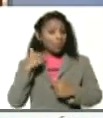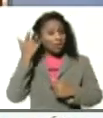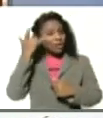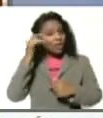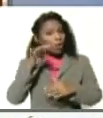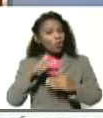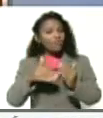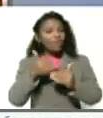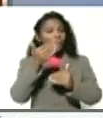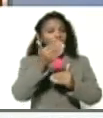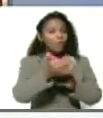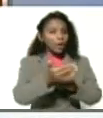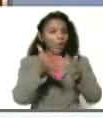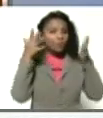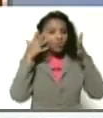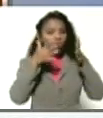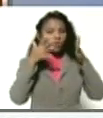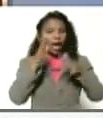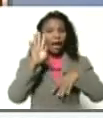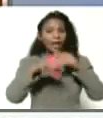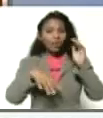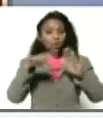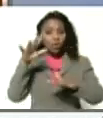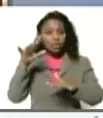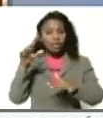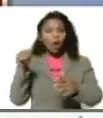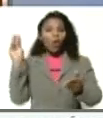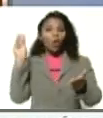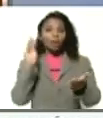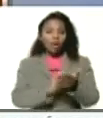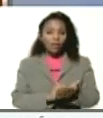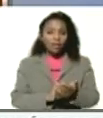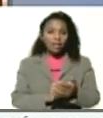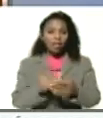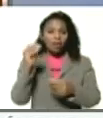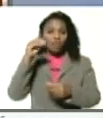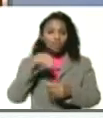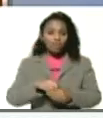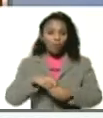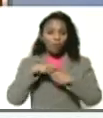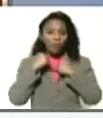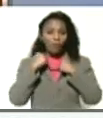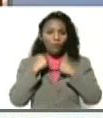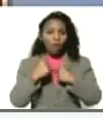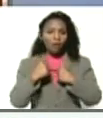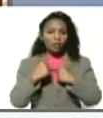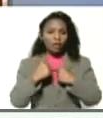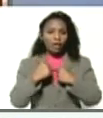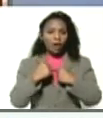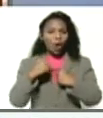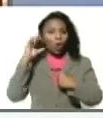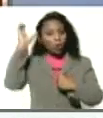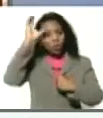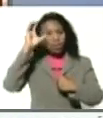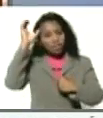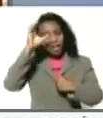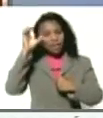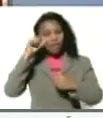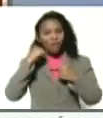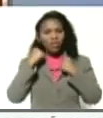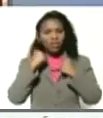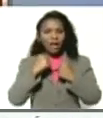lo recomendable sería ir a 14 días nuevamente de cuarentena radical consciente voluntaria